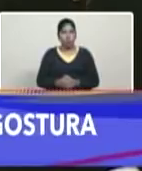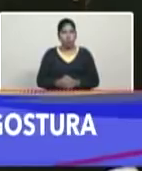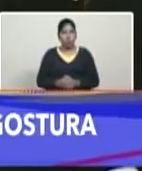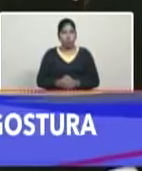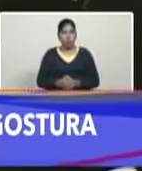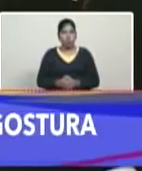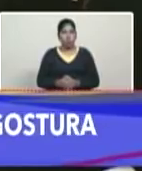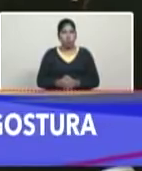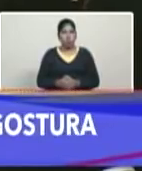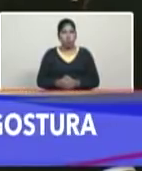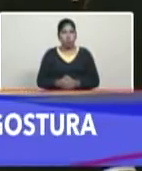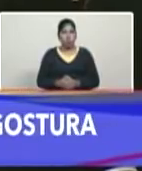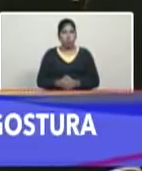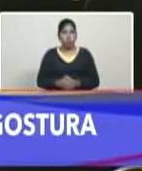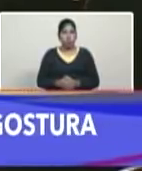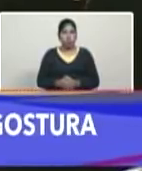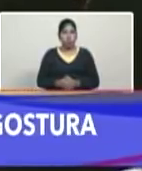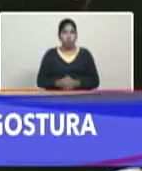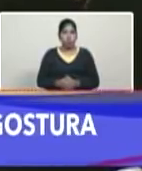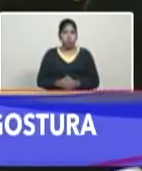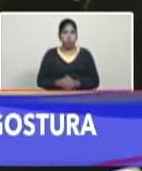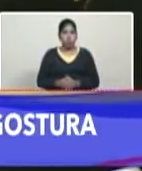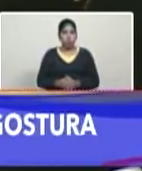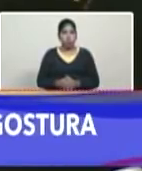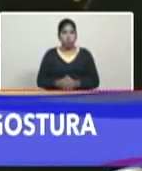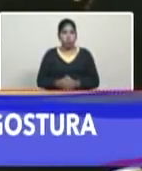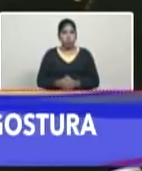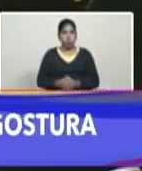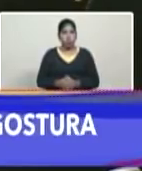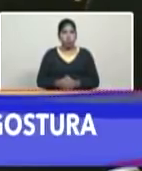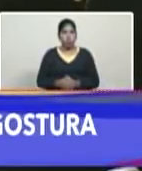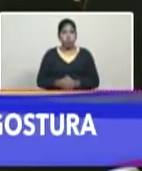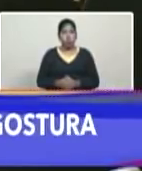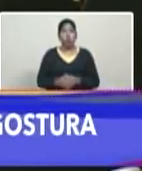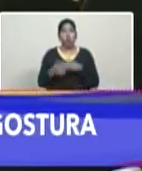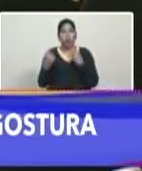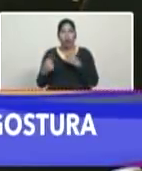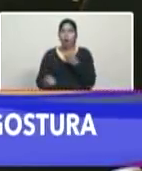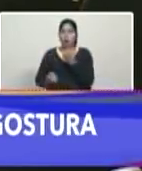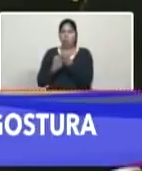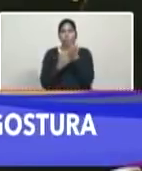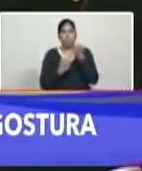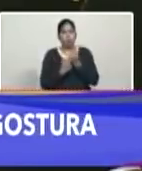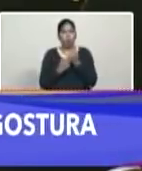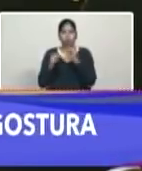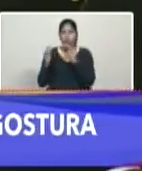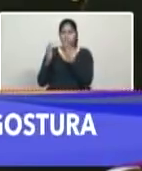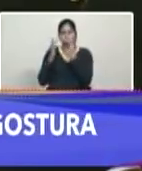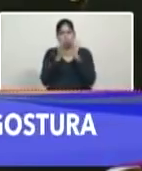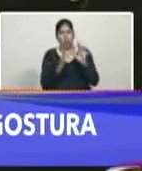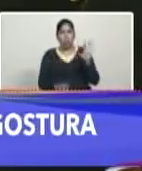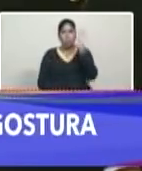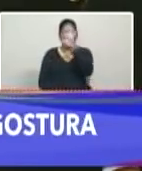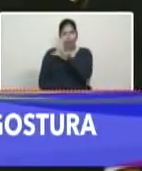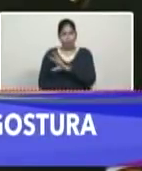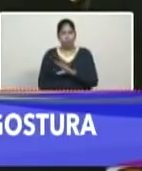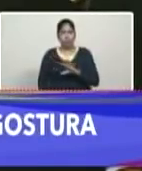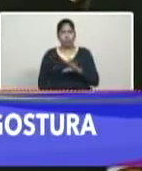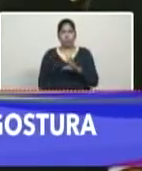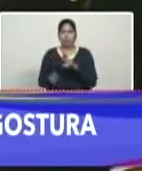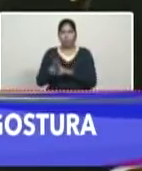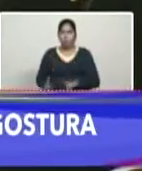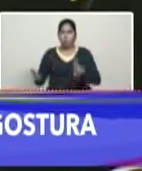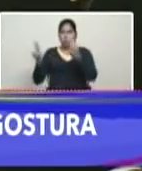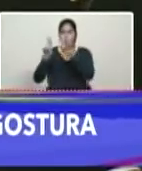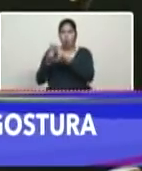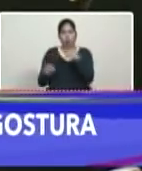acuerdos permanentes de apoyo, se llama asistencia técnica humanitaria con la Organización de Naciones